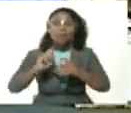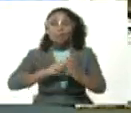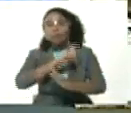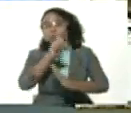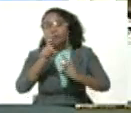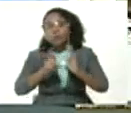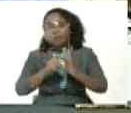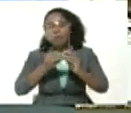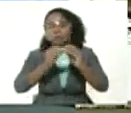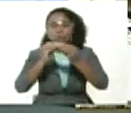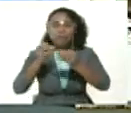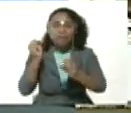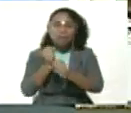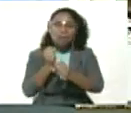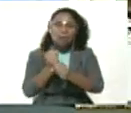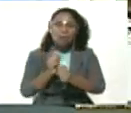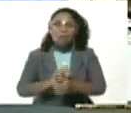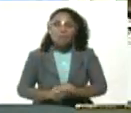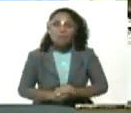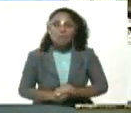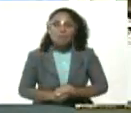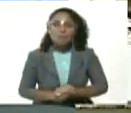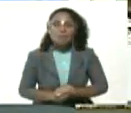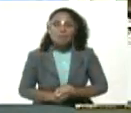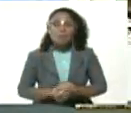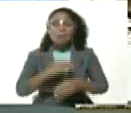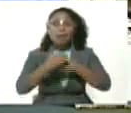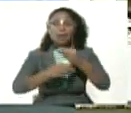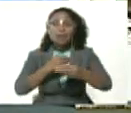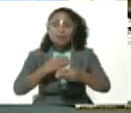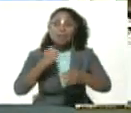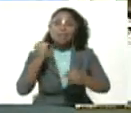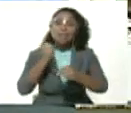empleo, para la generación de trabajo